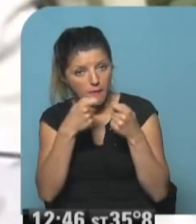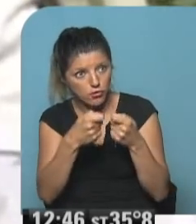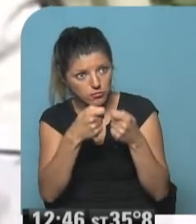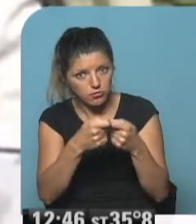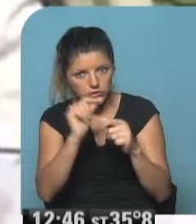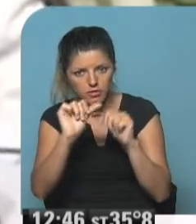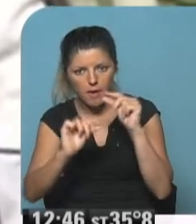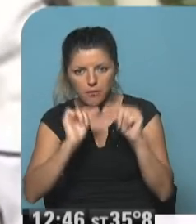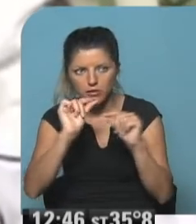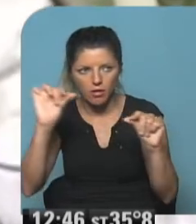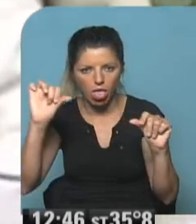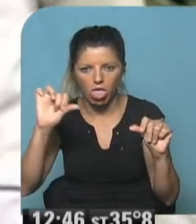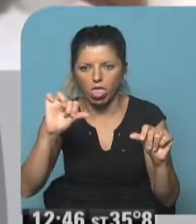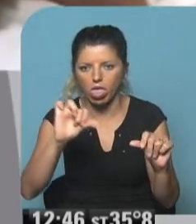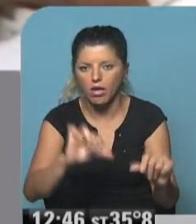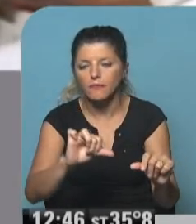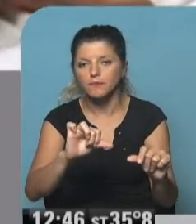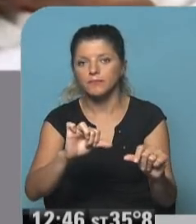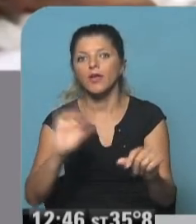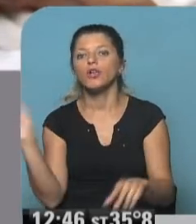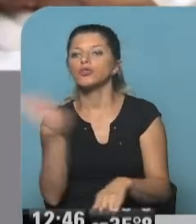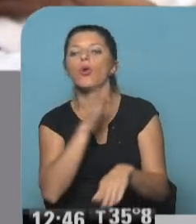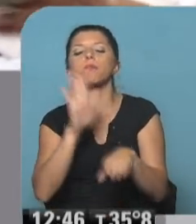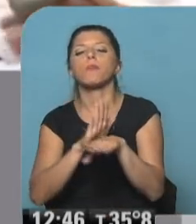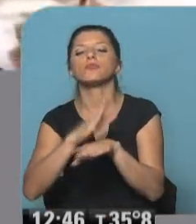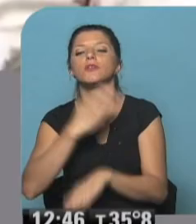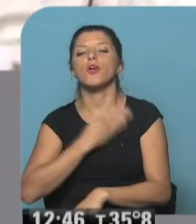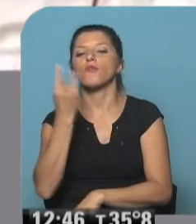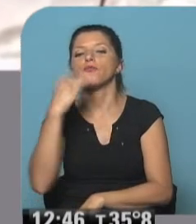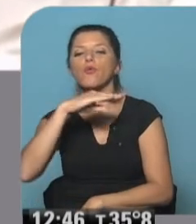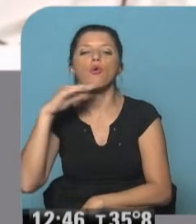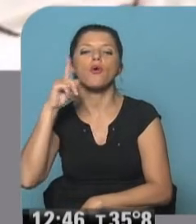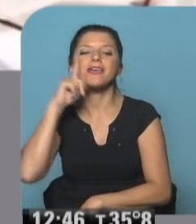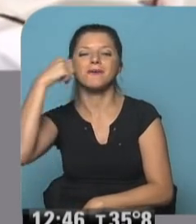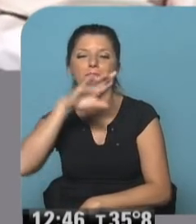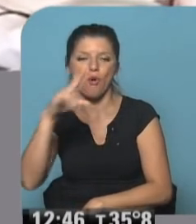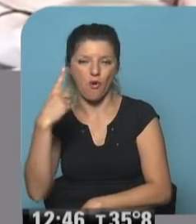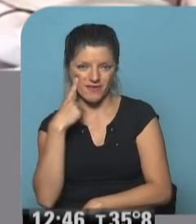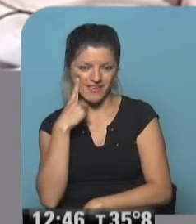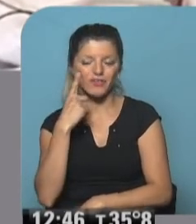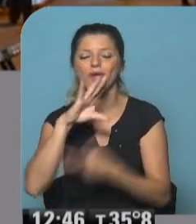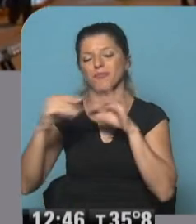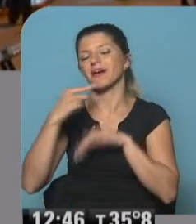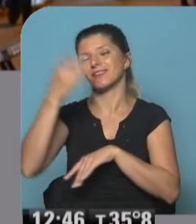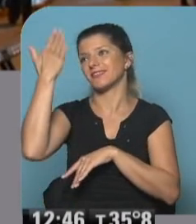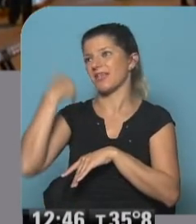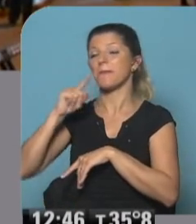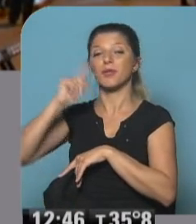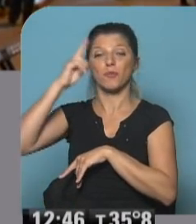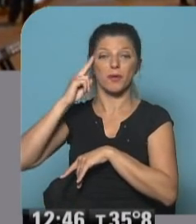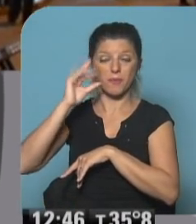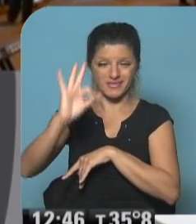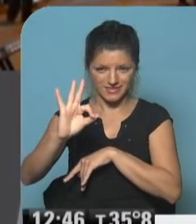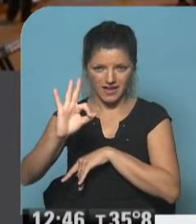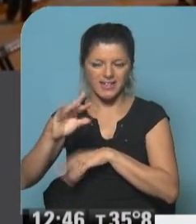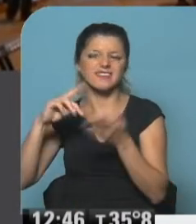aparte todos invariablemente son Fujimoris, aquel término que se acuñó en los 90 y que devino sustantivo común para